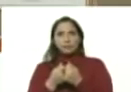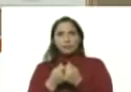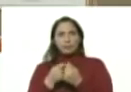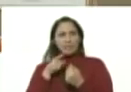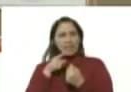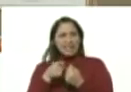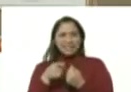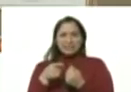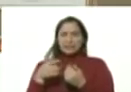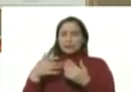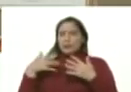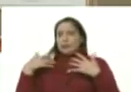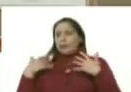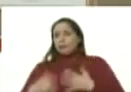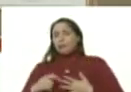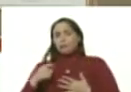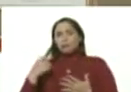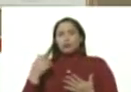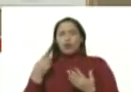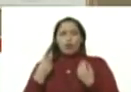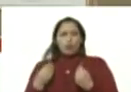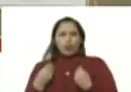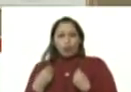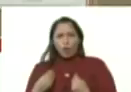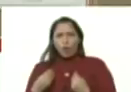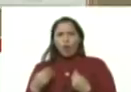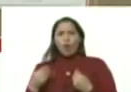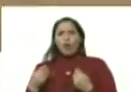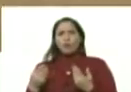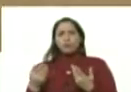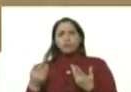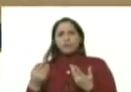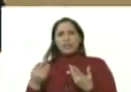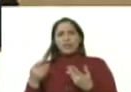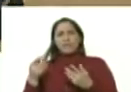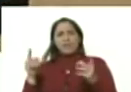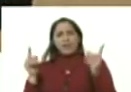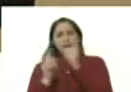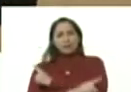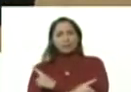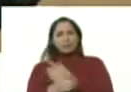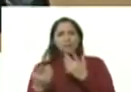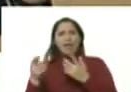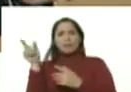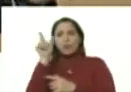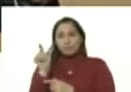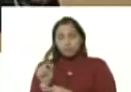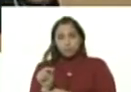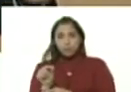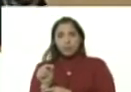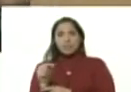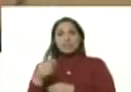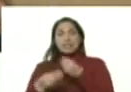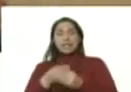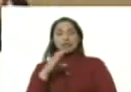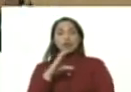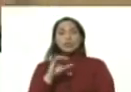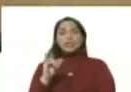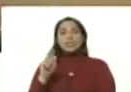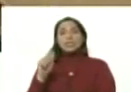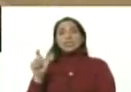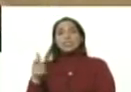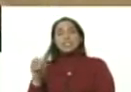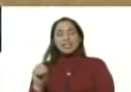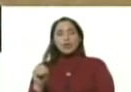esa factura con la Asociación Italiana de Trasplante de Médula Ósea, bueno, se hacía mediante CITGO.